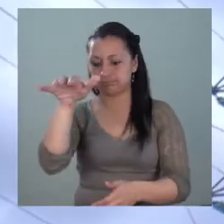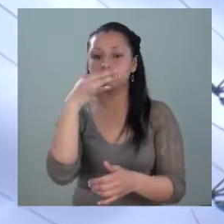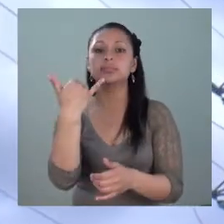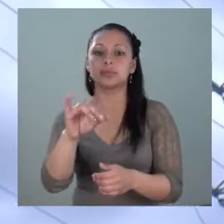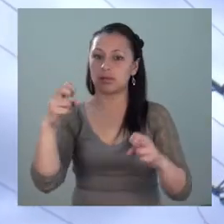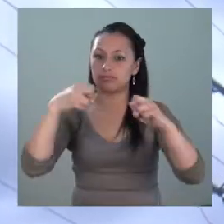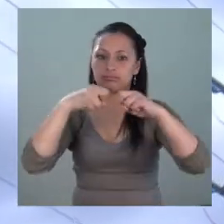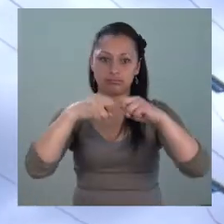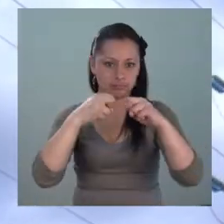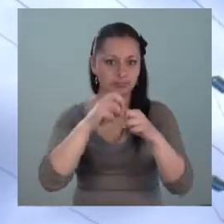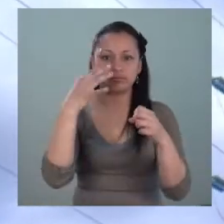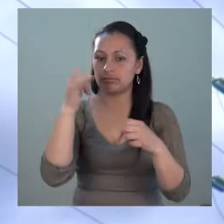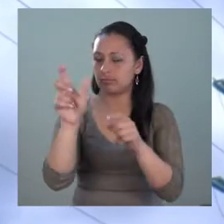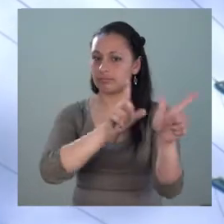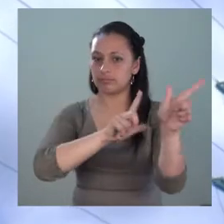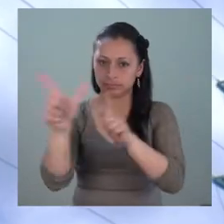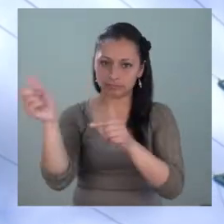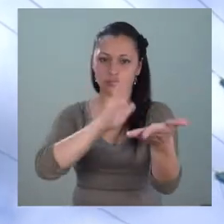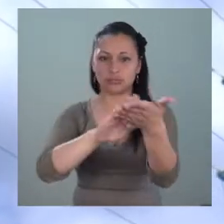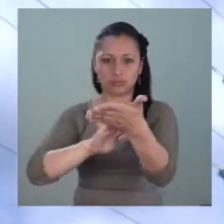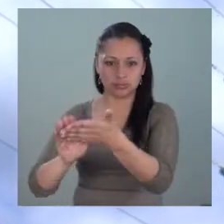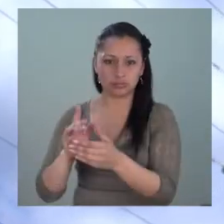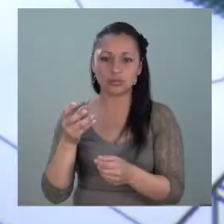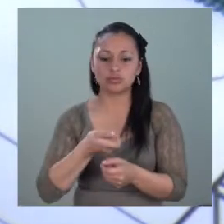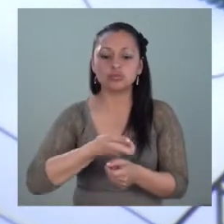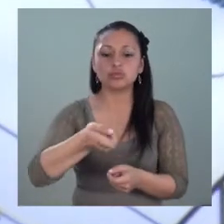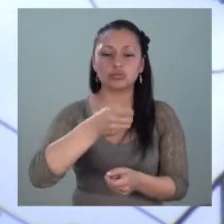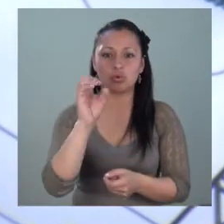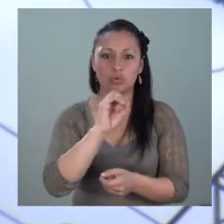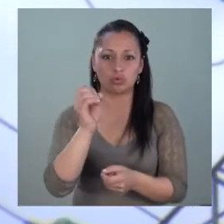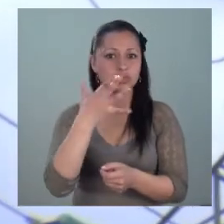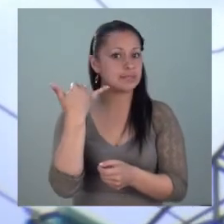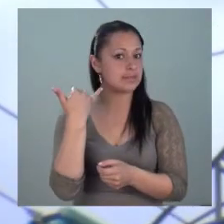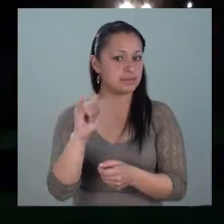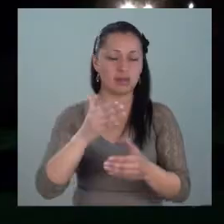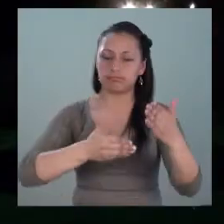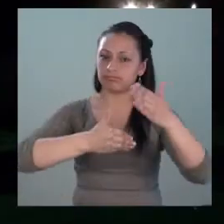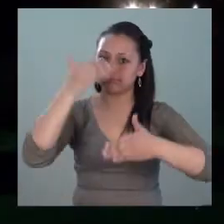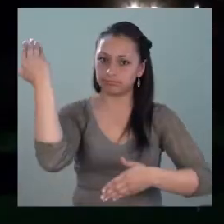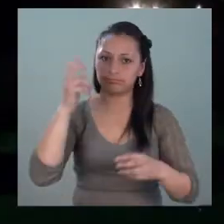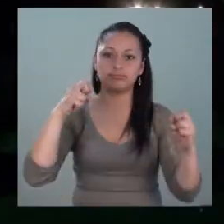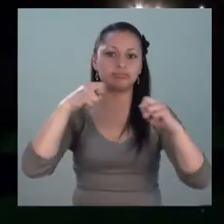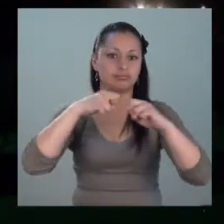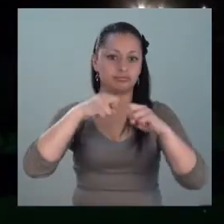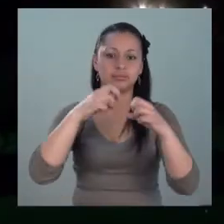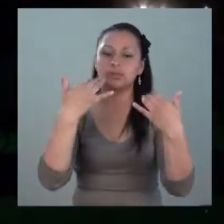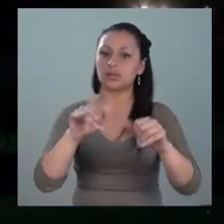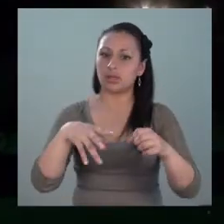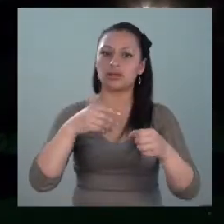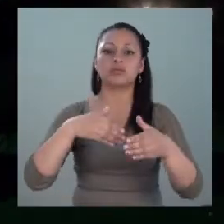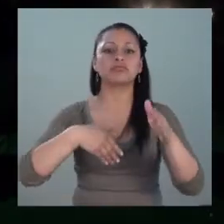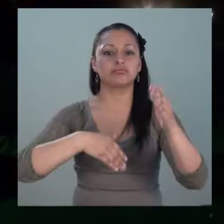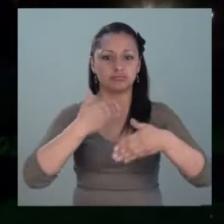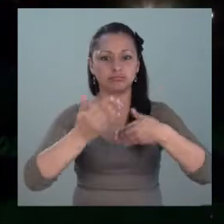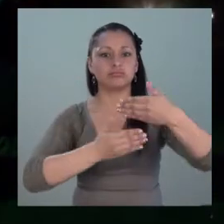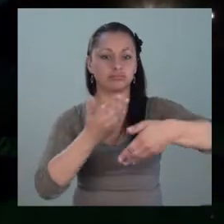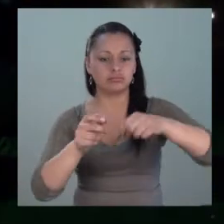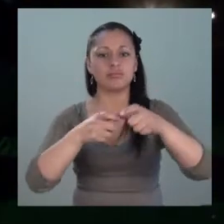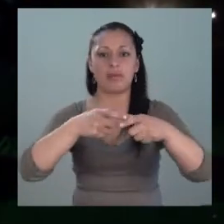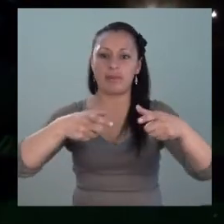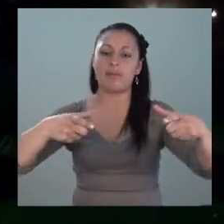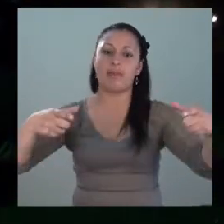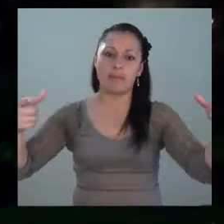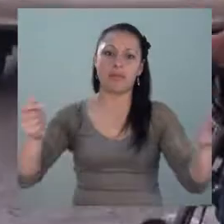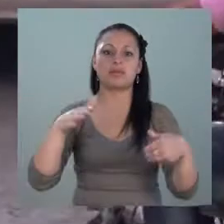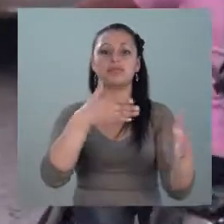energía en Tumaco, las tres plantas, se van a entregar en octubre, ya se adquirieron y va a seguir la ampliación.